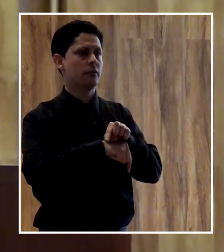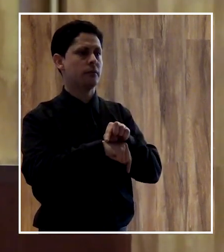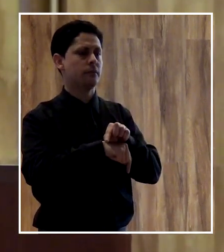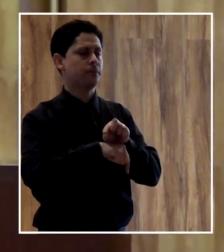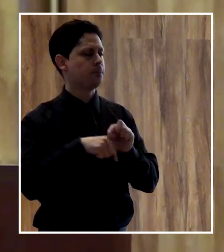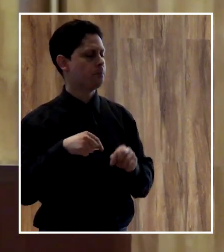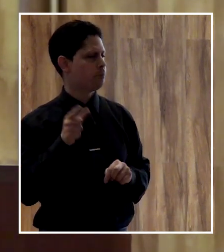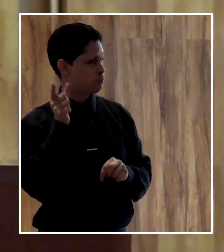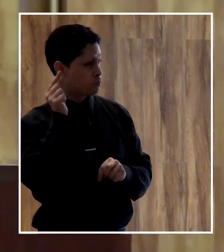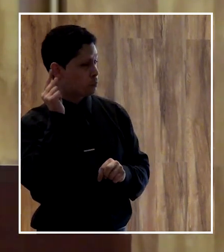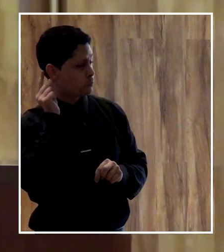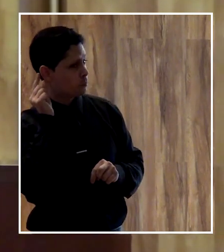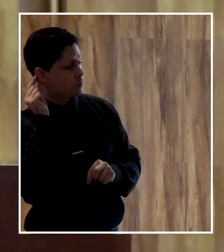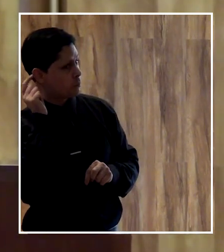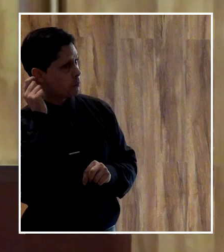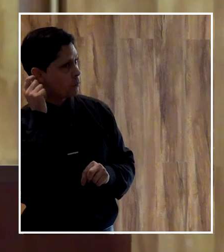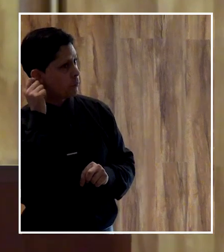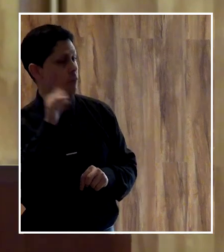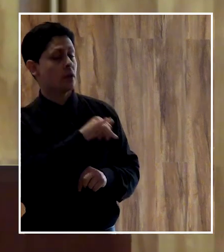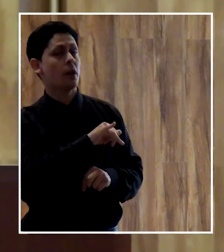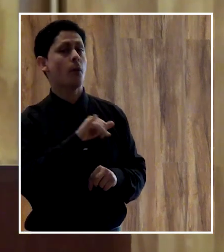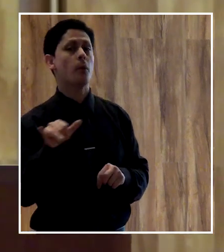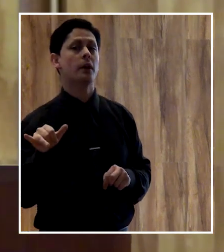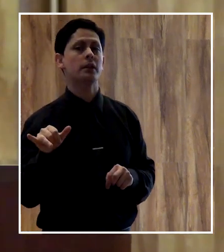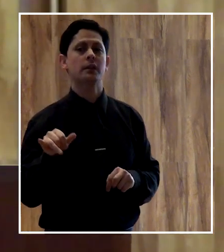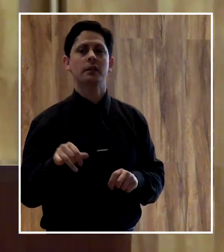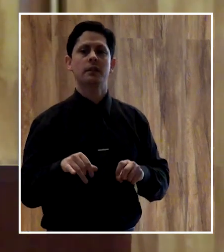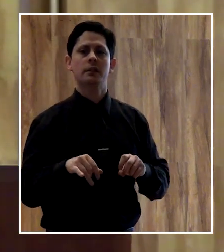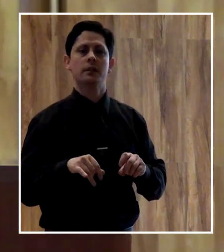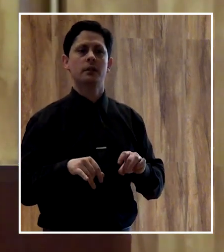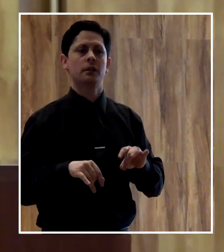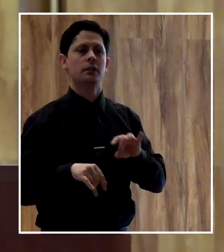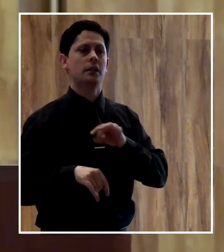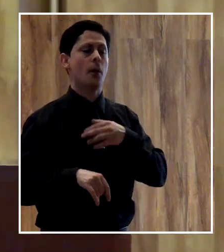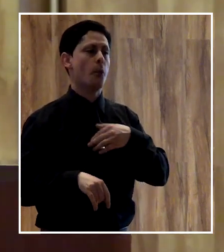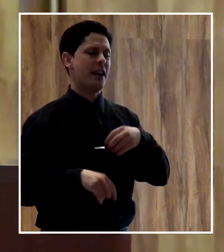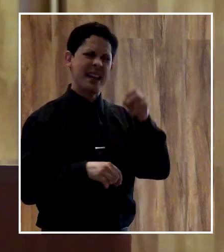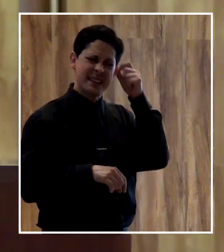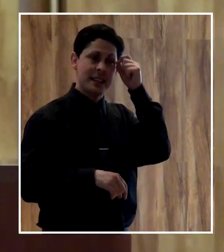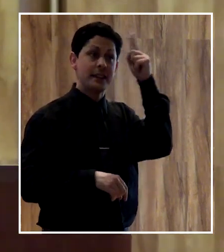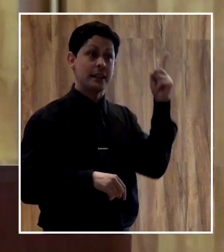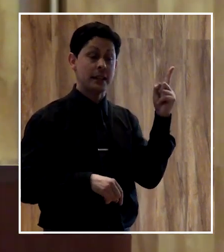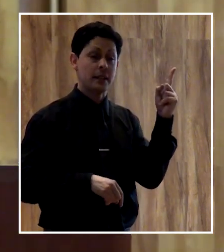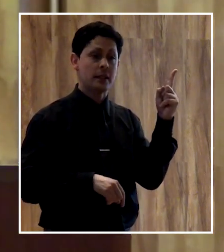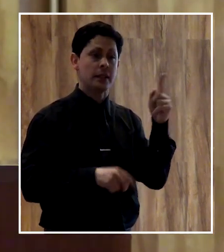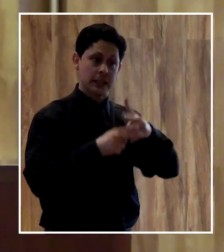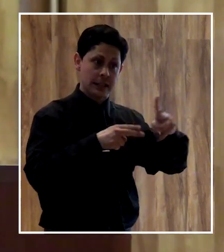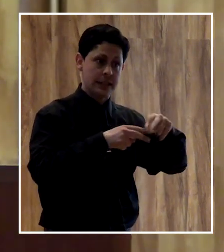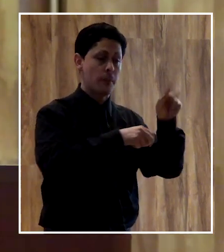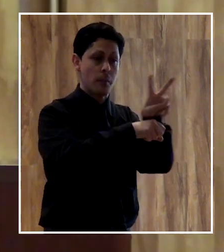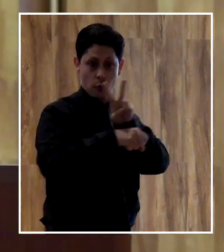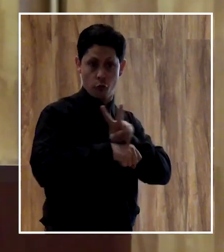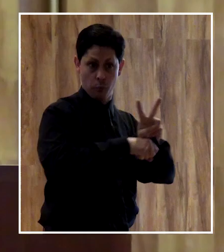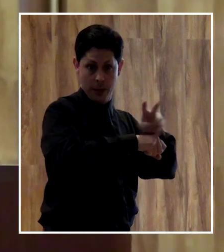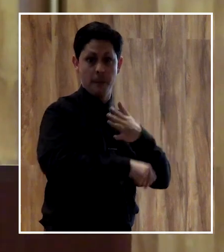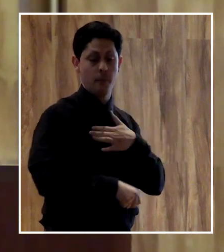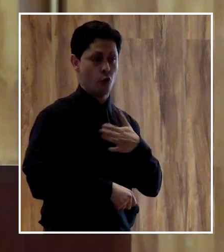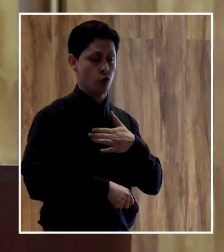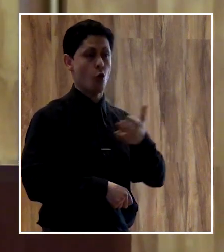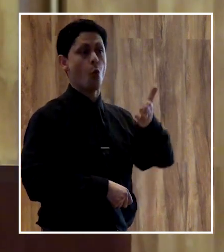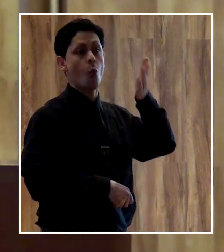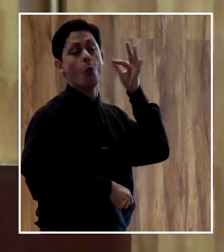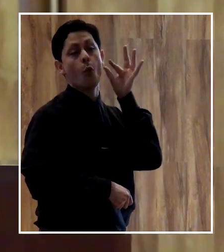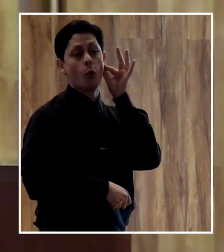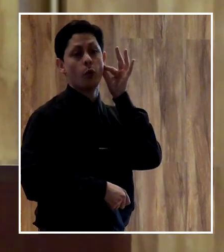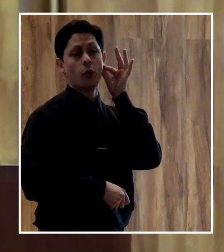con el Liceo Manuel de Salas. Después comprendí que se trataba de que mis profesores, y sobre todo mis